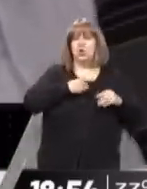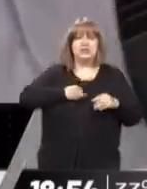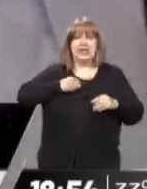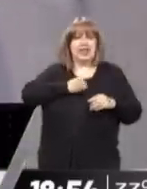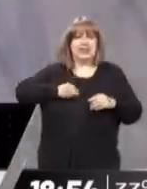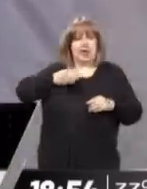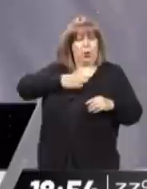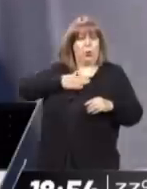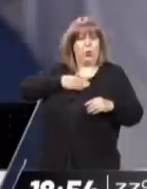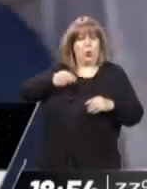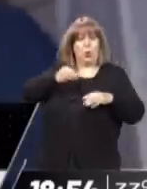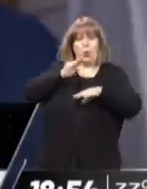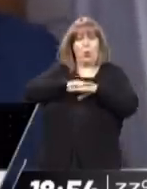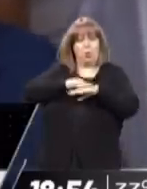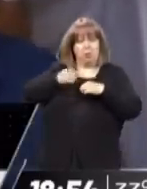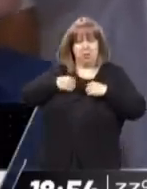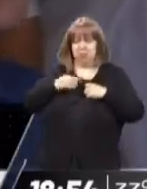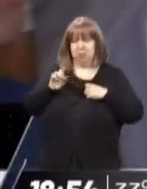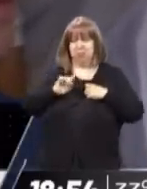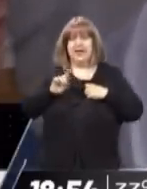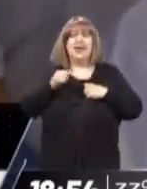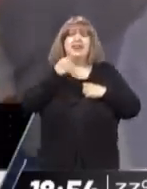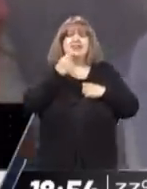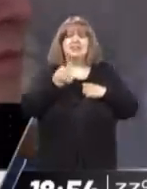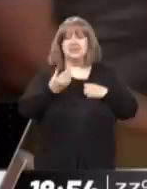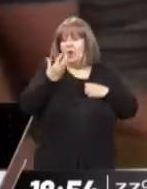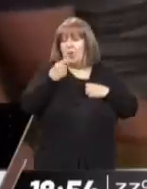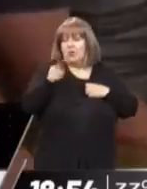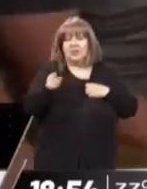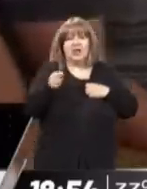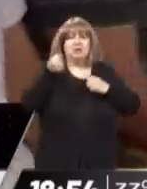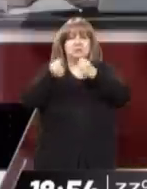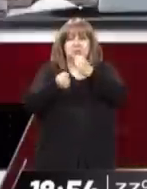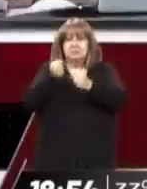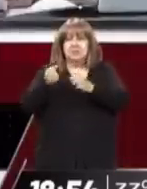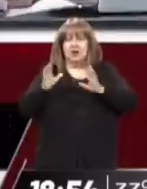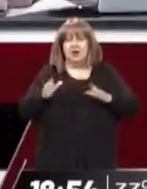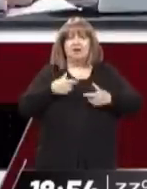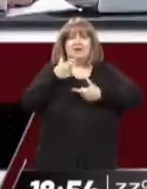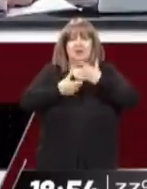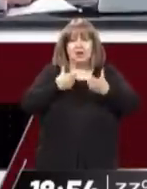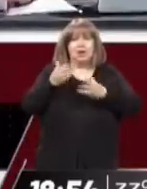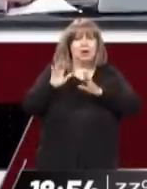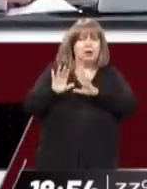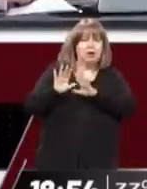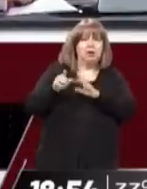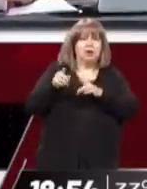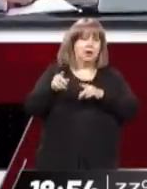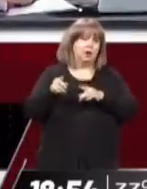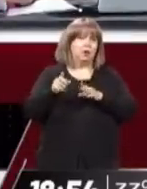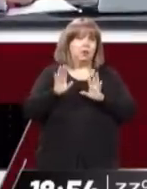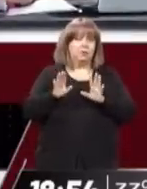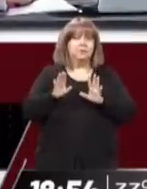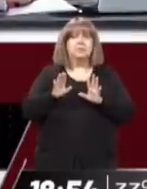o no han manifestado al menos quizás por seguir un guión de la defensa, el sentir culpa o también algún otro